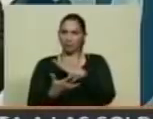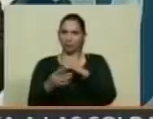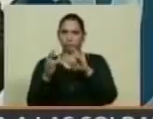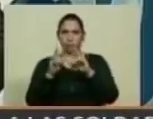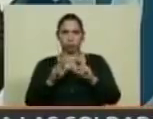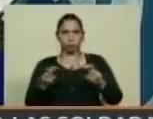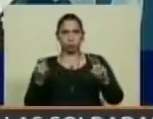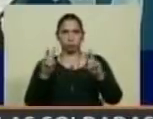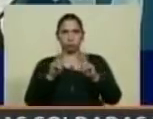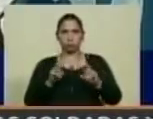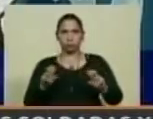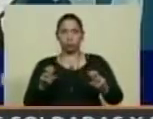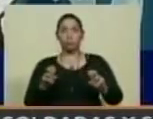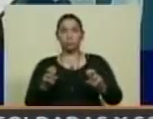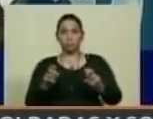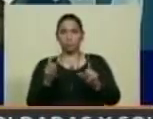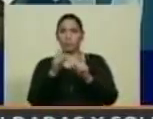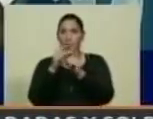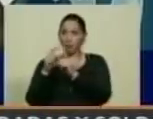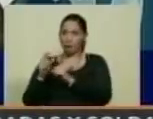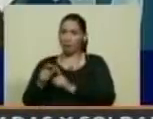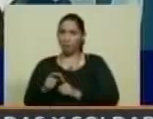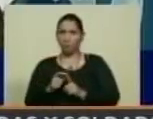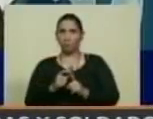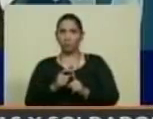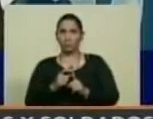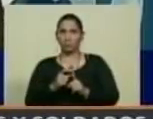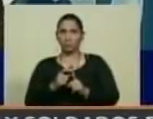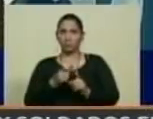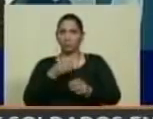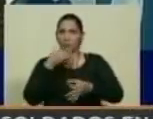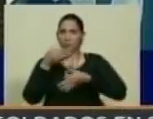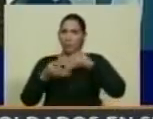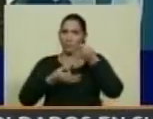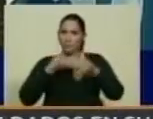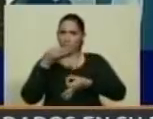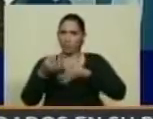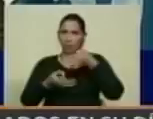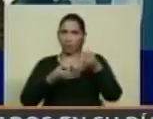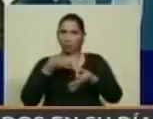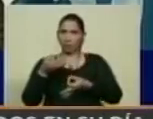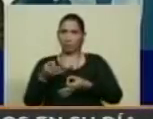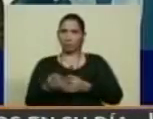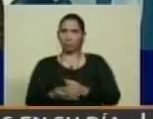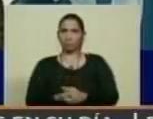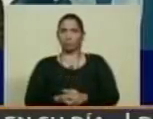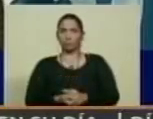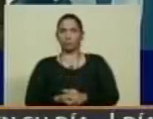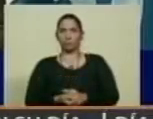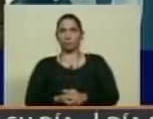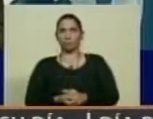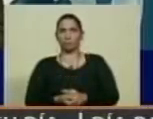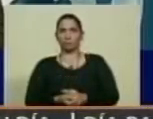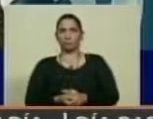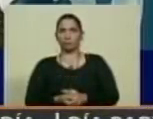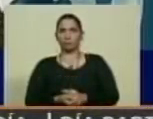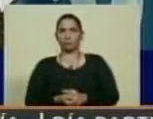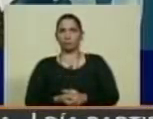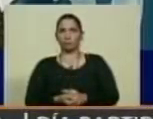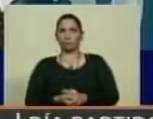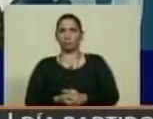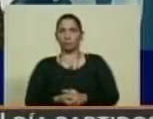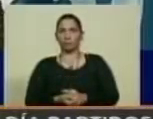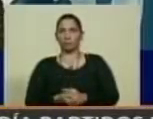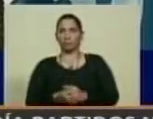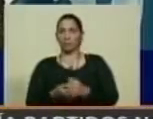también vale esa palabra, explicar a la opinión pública, puesto que en